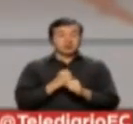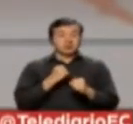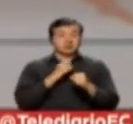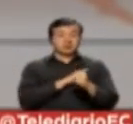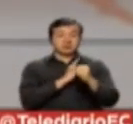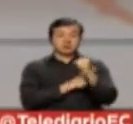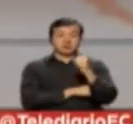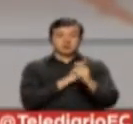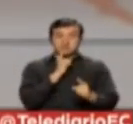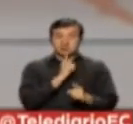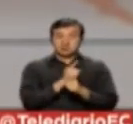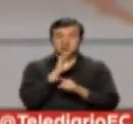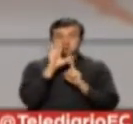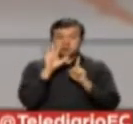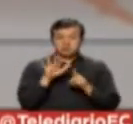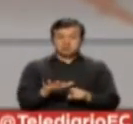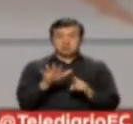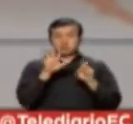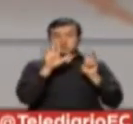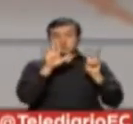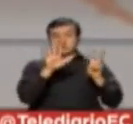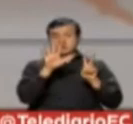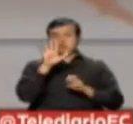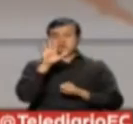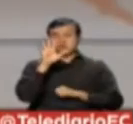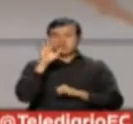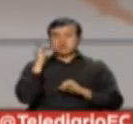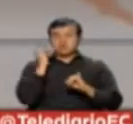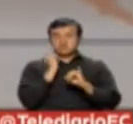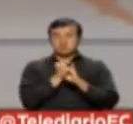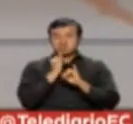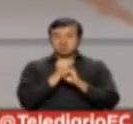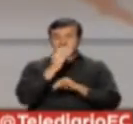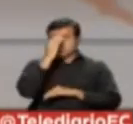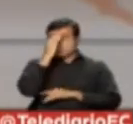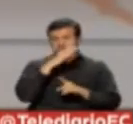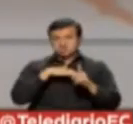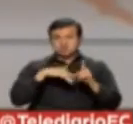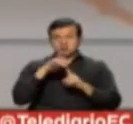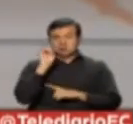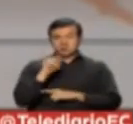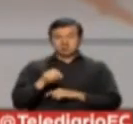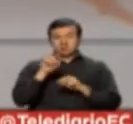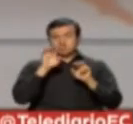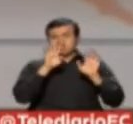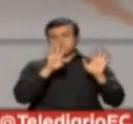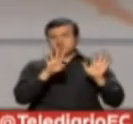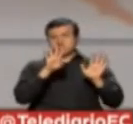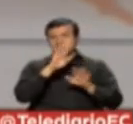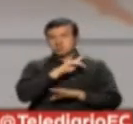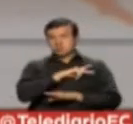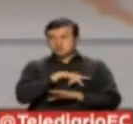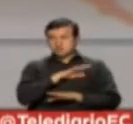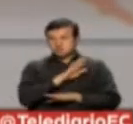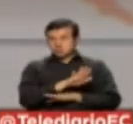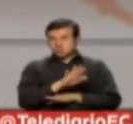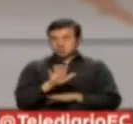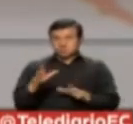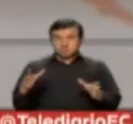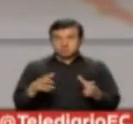porque estamos hablando de seis mil 700 instituciones educativas 1400 particulares y